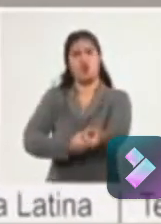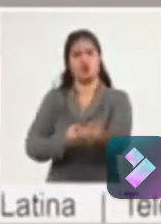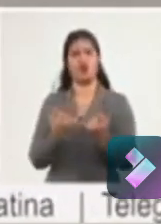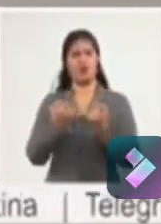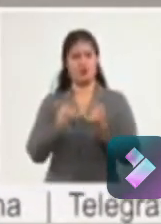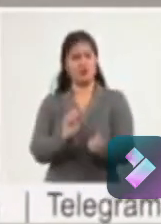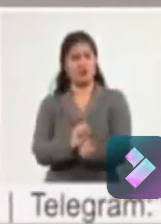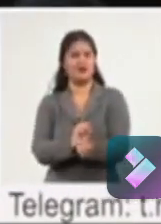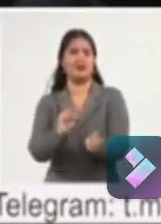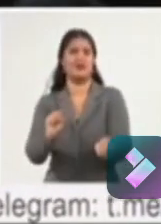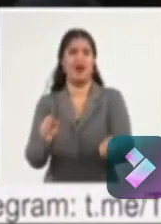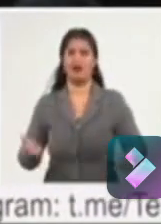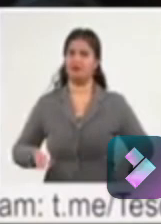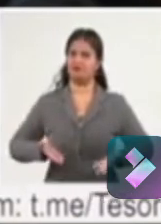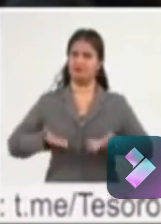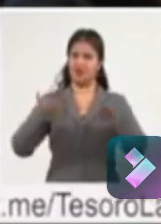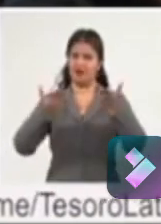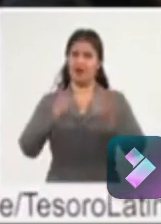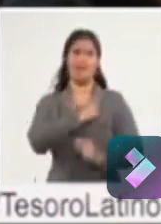cosechando victoria